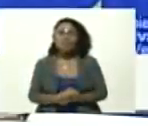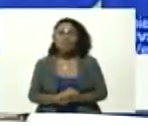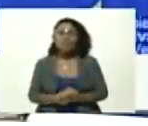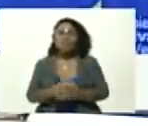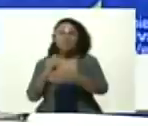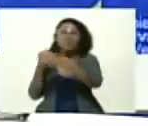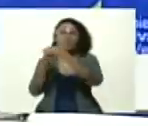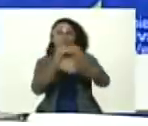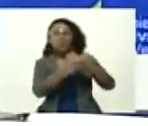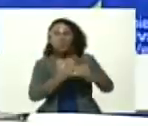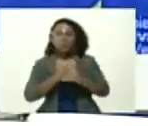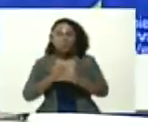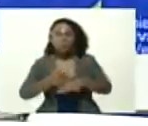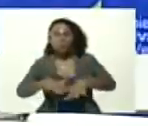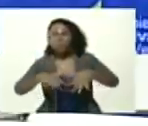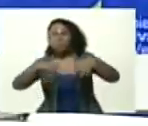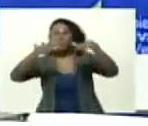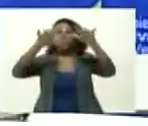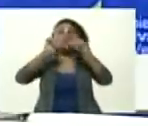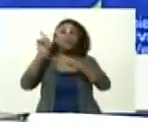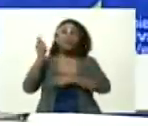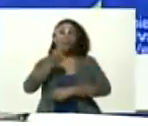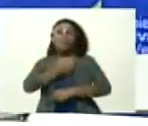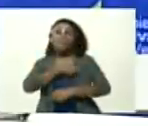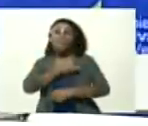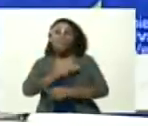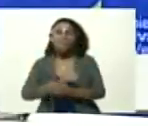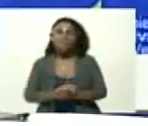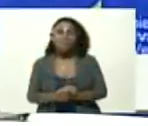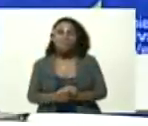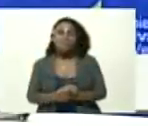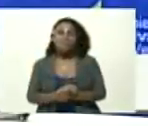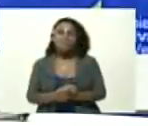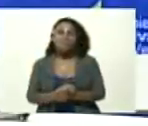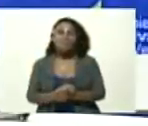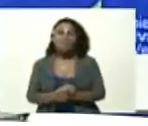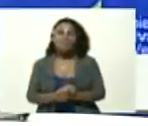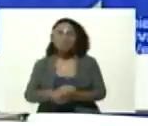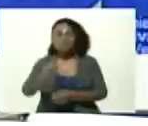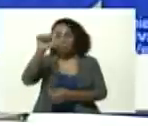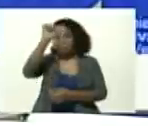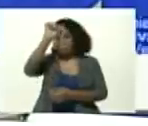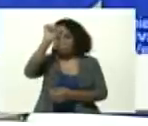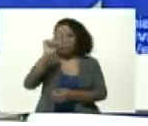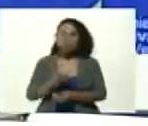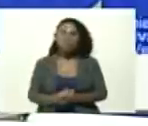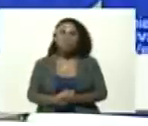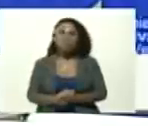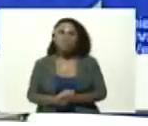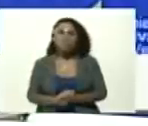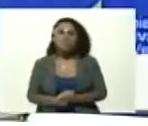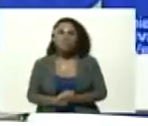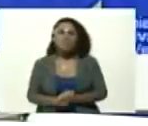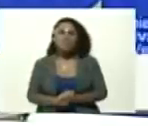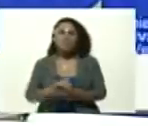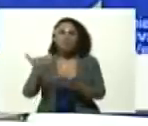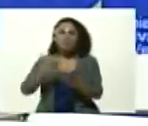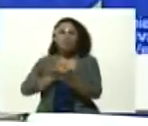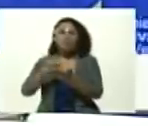Simultánea, tremendas inundaciones en España, en la India, en Nueva